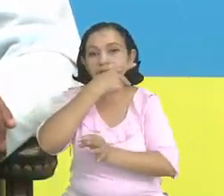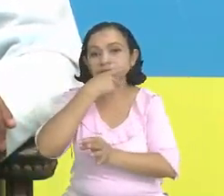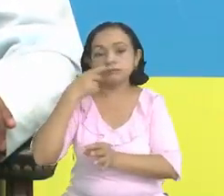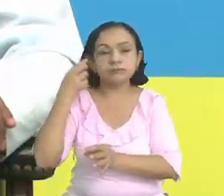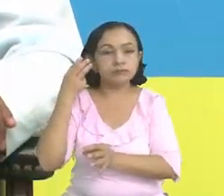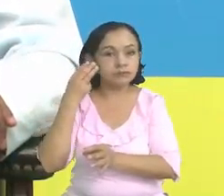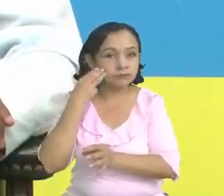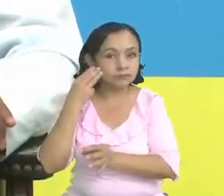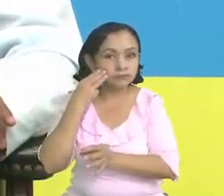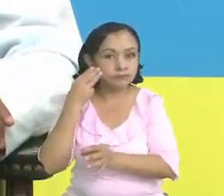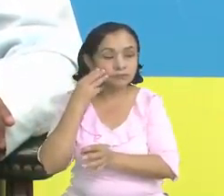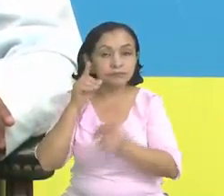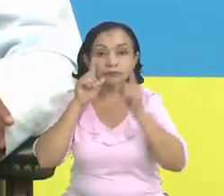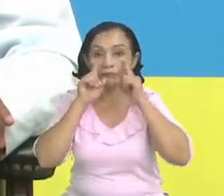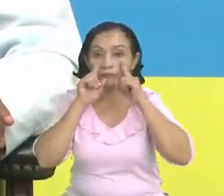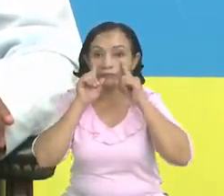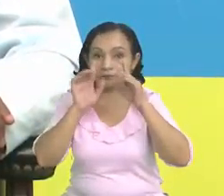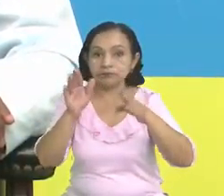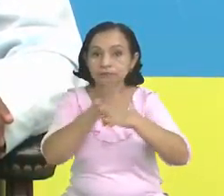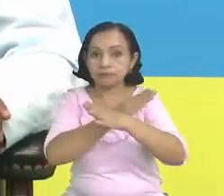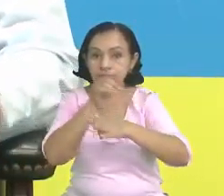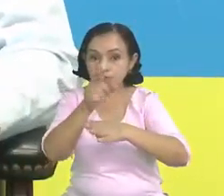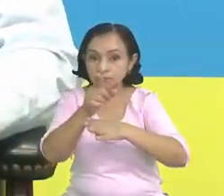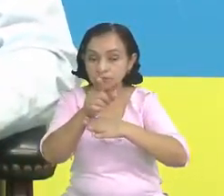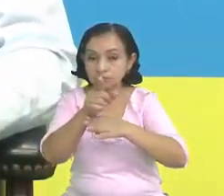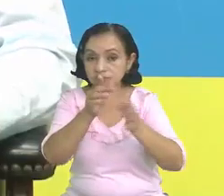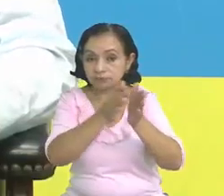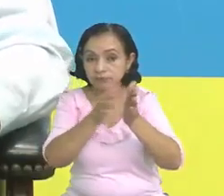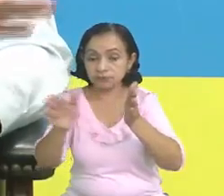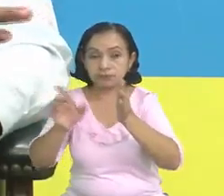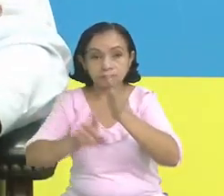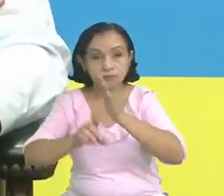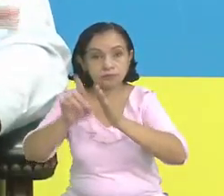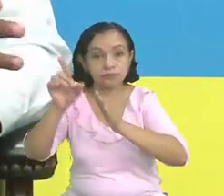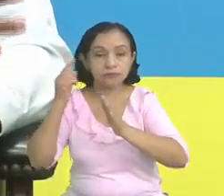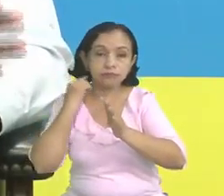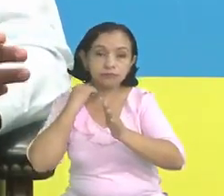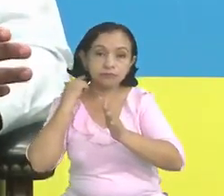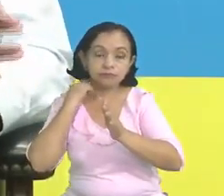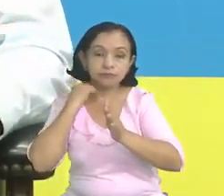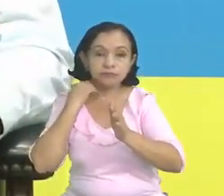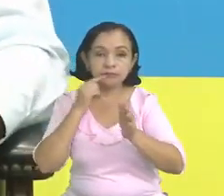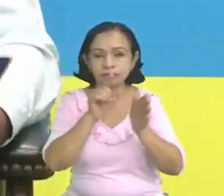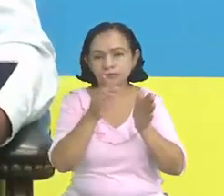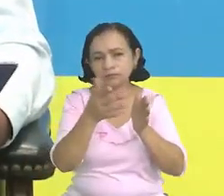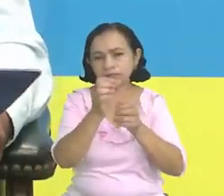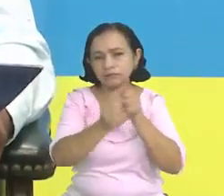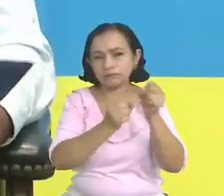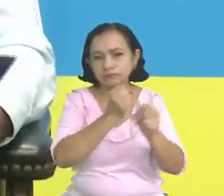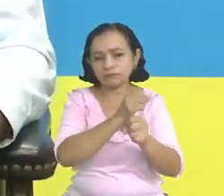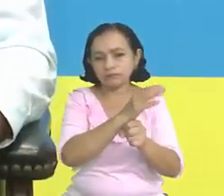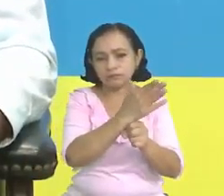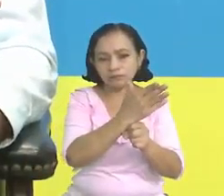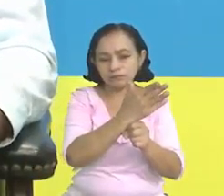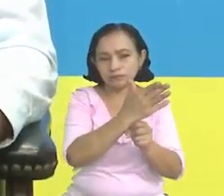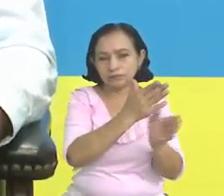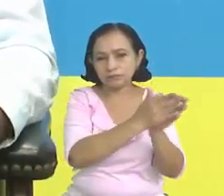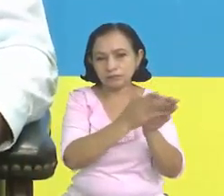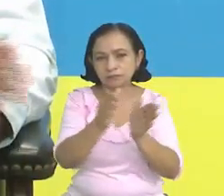tomar alerta cuando su niño está en esta etapa de desarrollo. Generalmente son entre las edades de los 9 a los